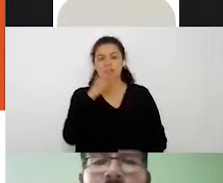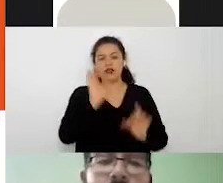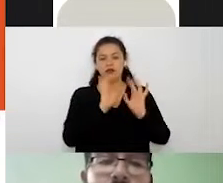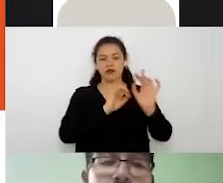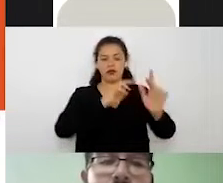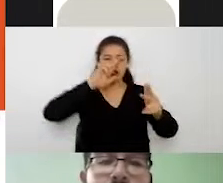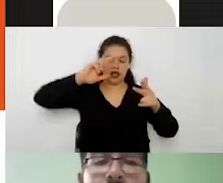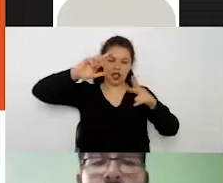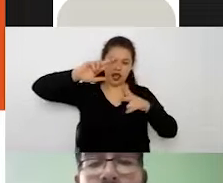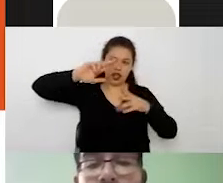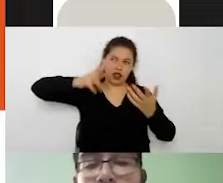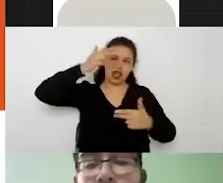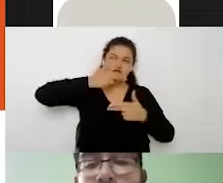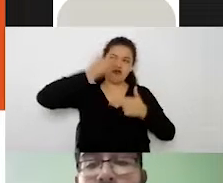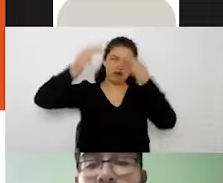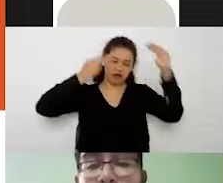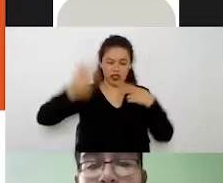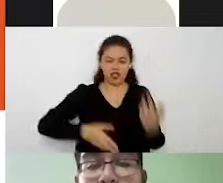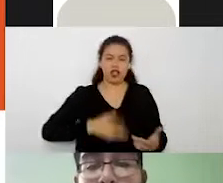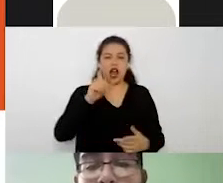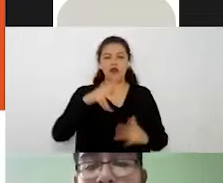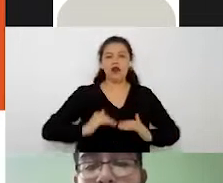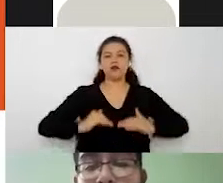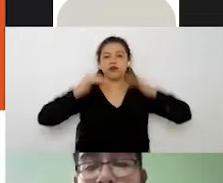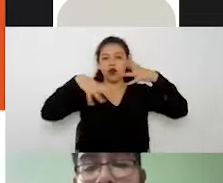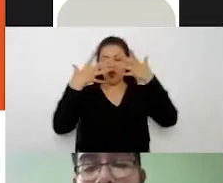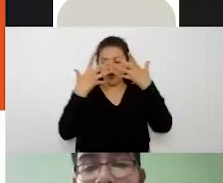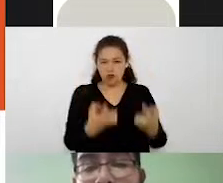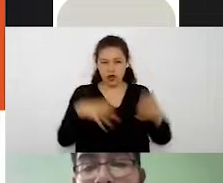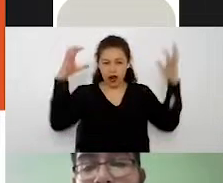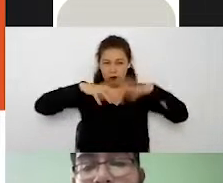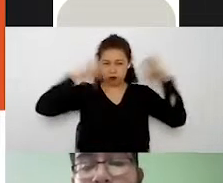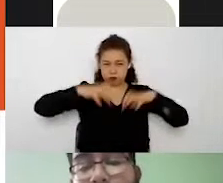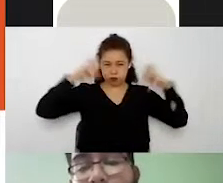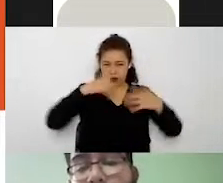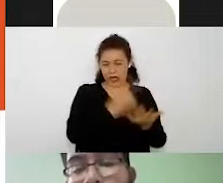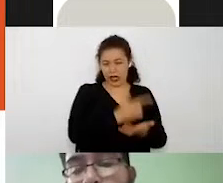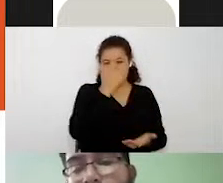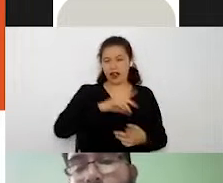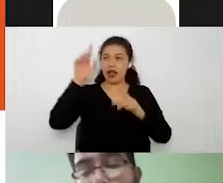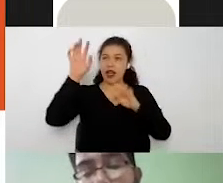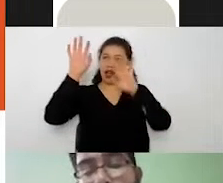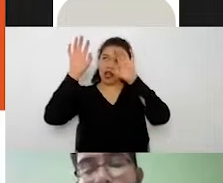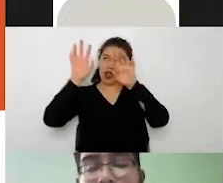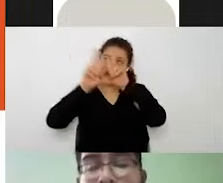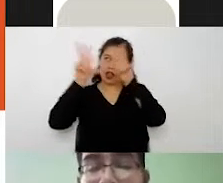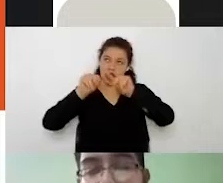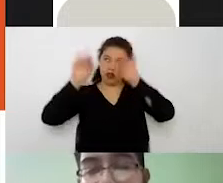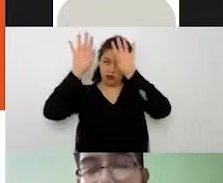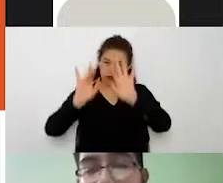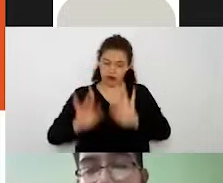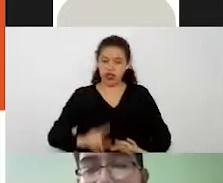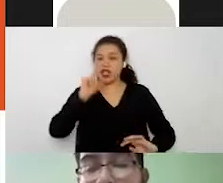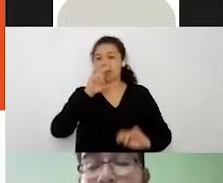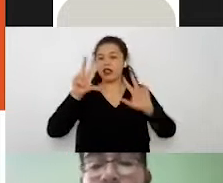las inundaciones, las sequías, las tormentas severas y las nevadas y las granizadas. Como verán, aquí la